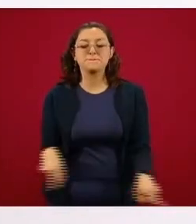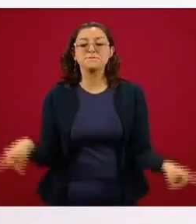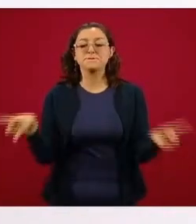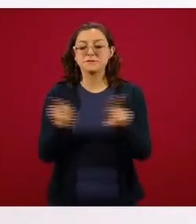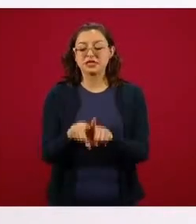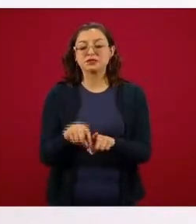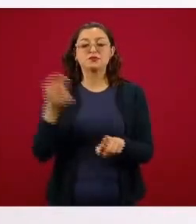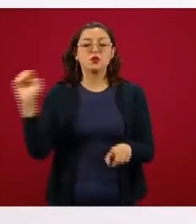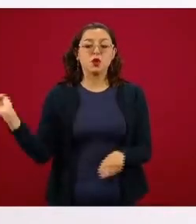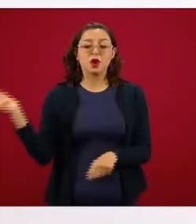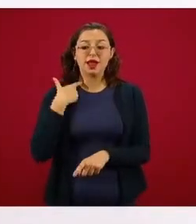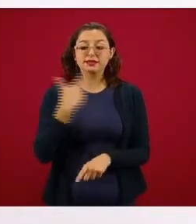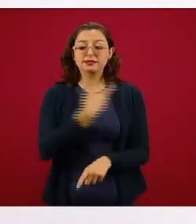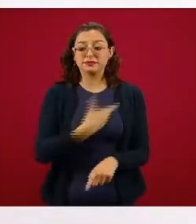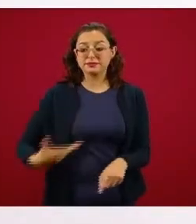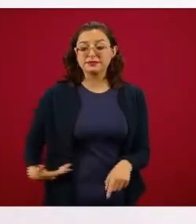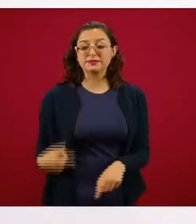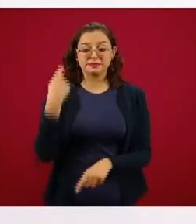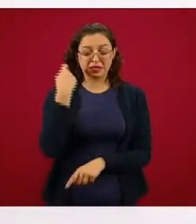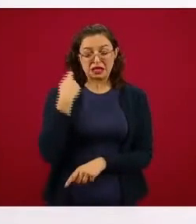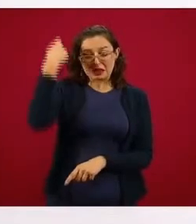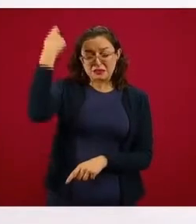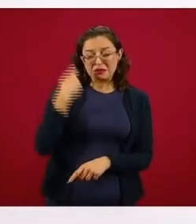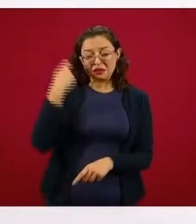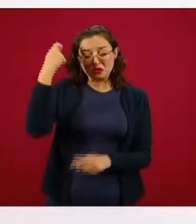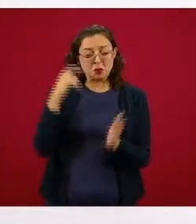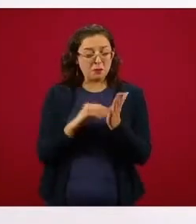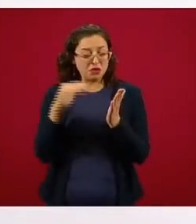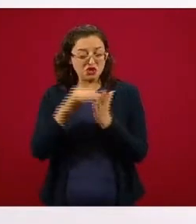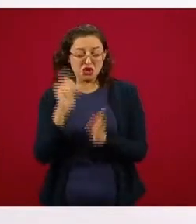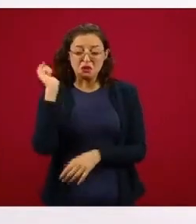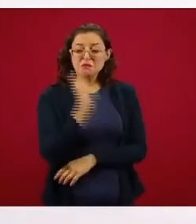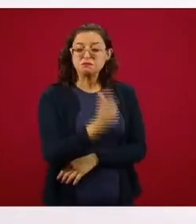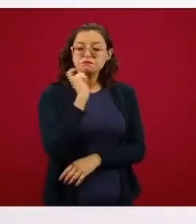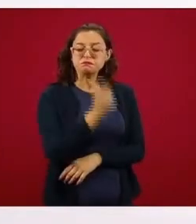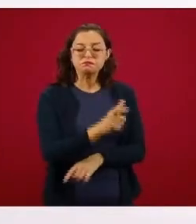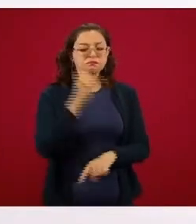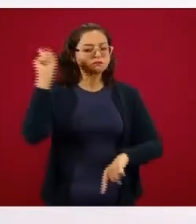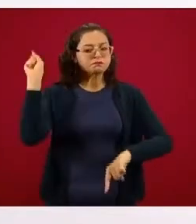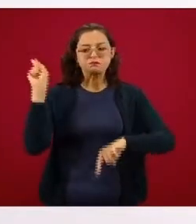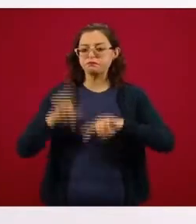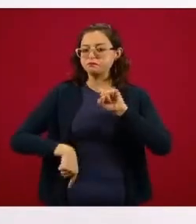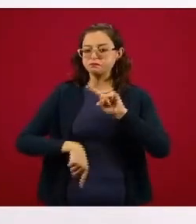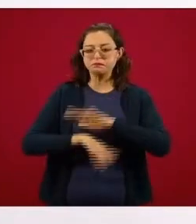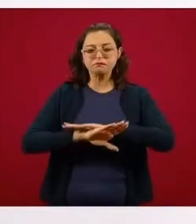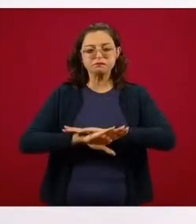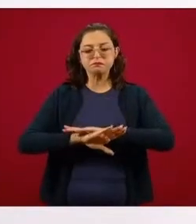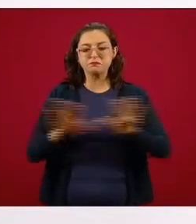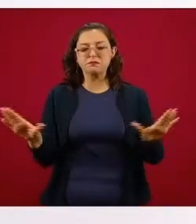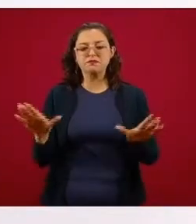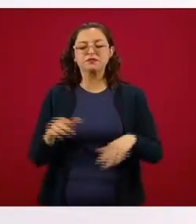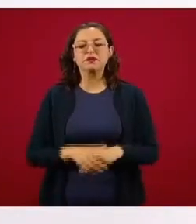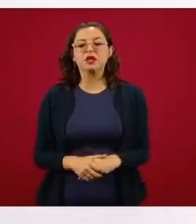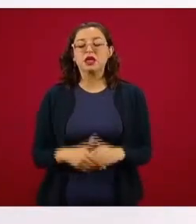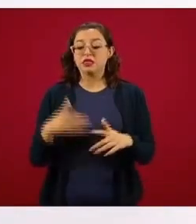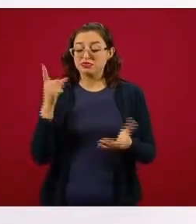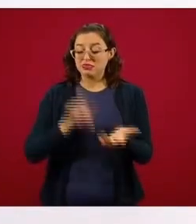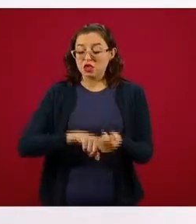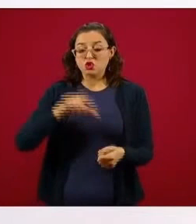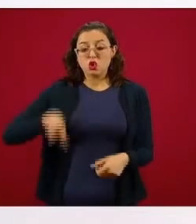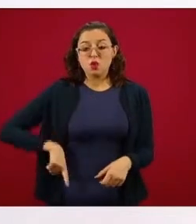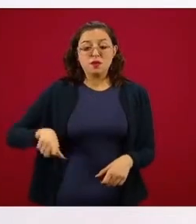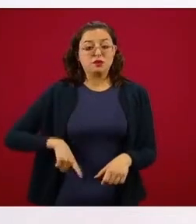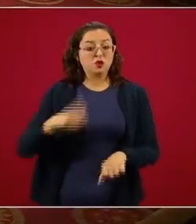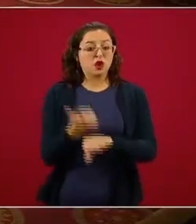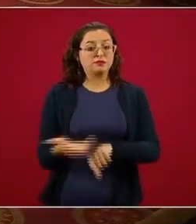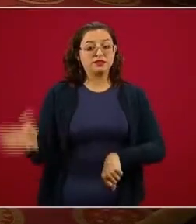a expresidentes de la República. Solo estamos dejando lo necesario de la estructura